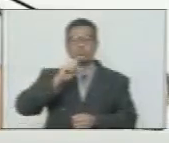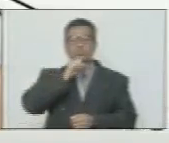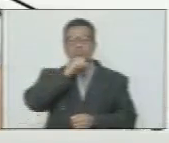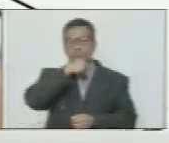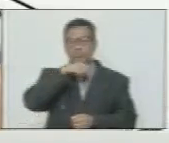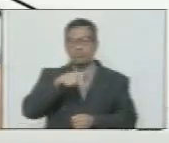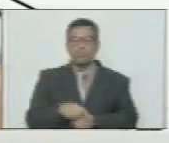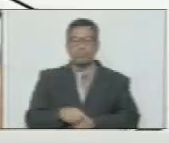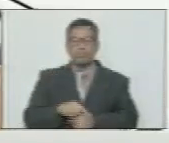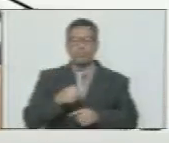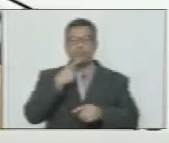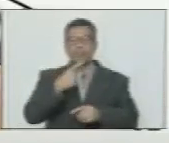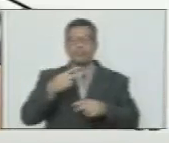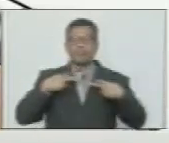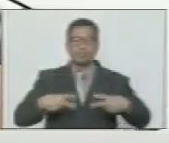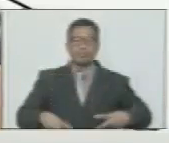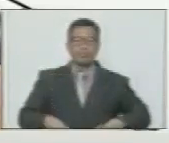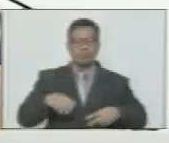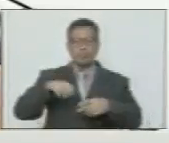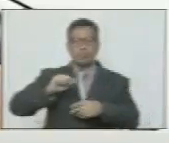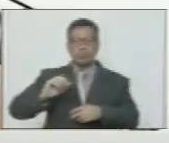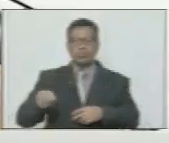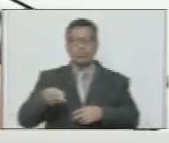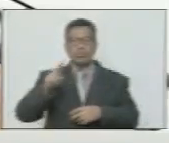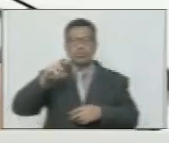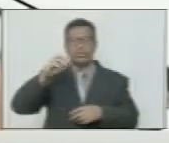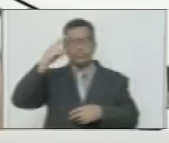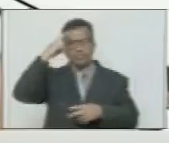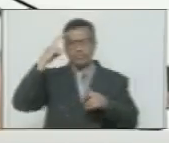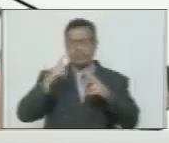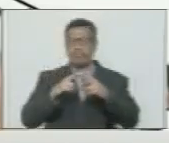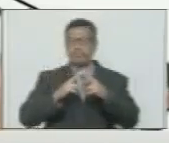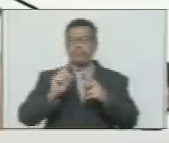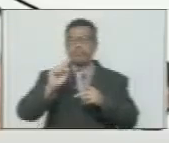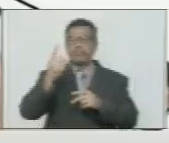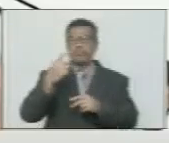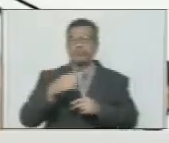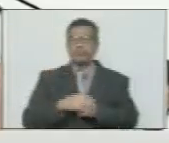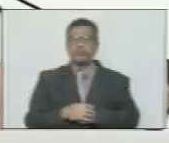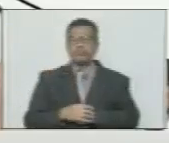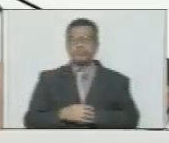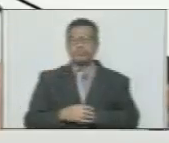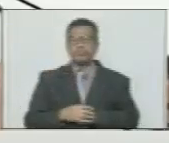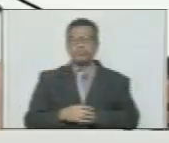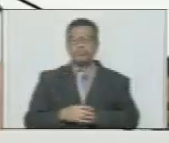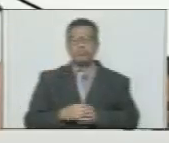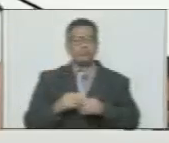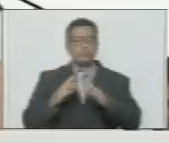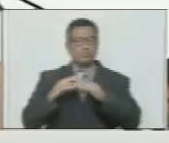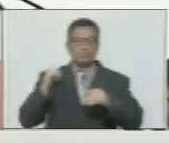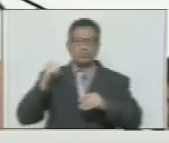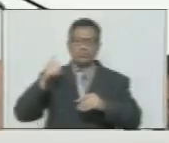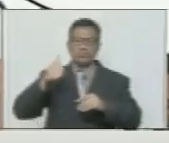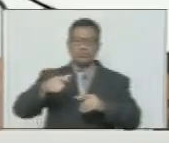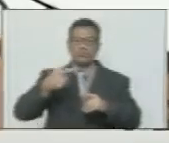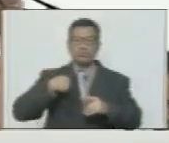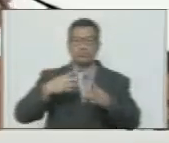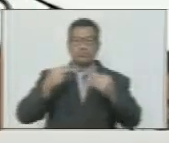de la vida del viejo agüero pasa por reconocer primero la